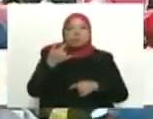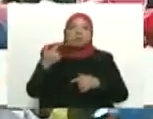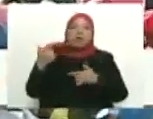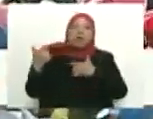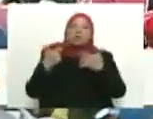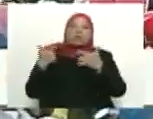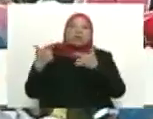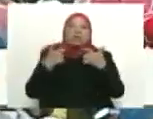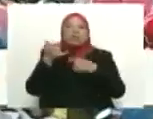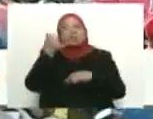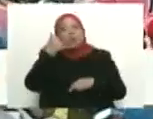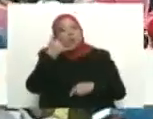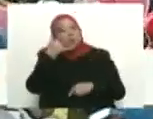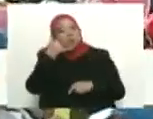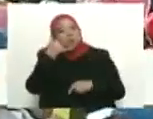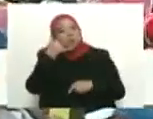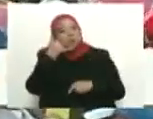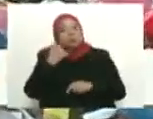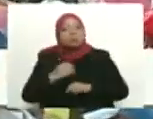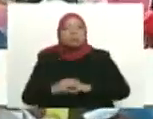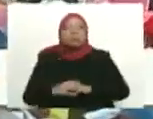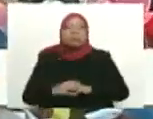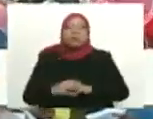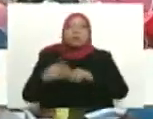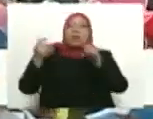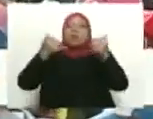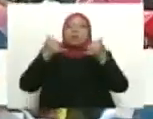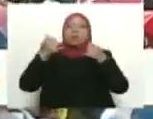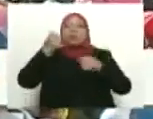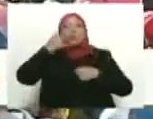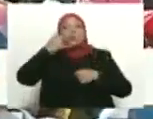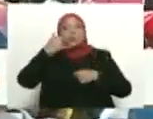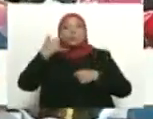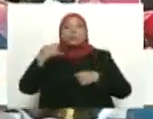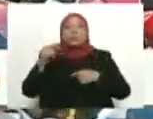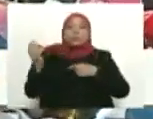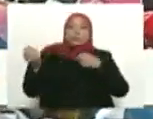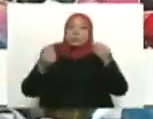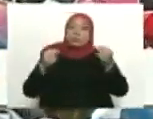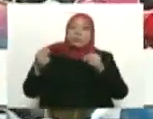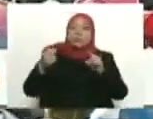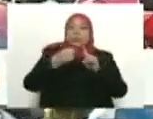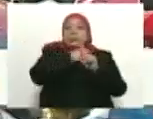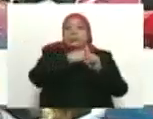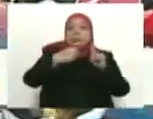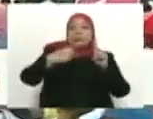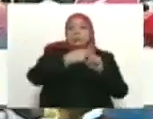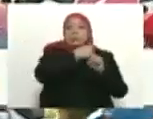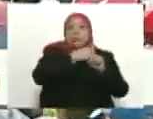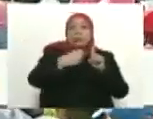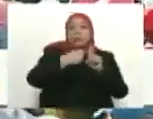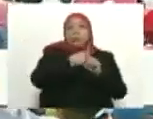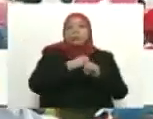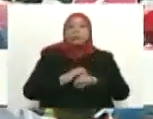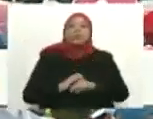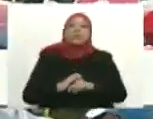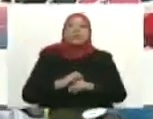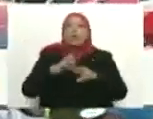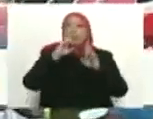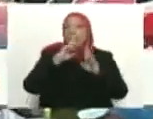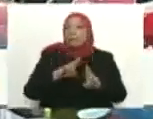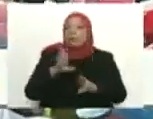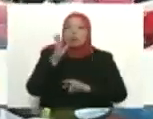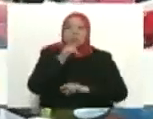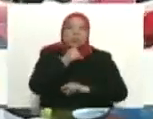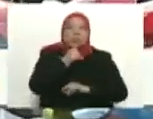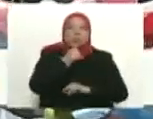¿yo? Se van a caer a piña esa gente, a golpes, porque ellos no se respetan.